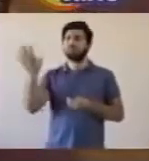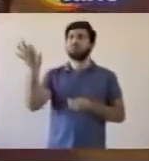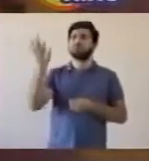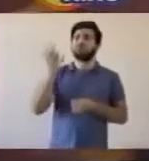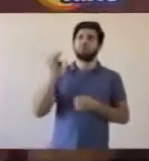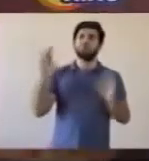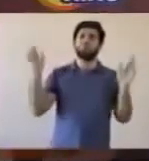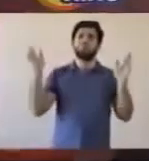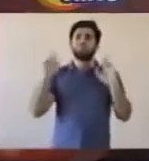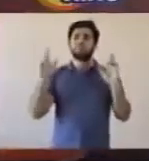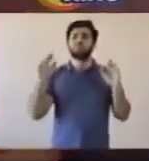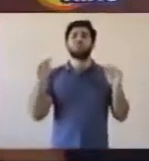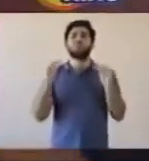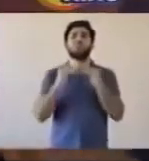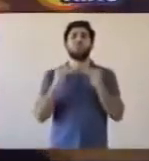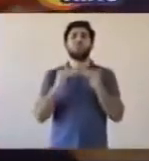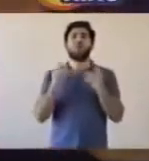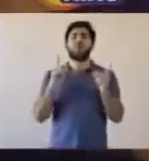Loro.